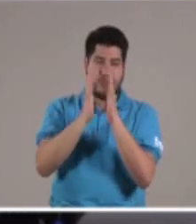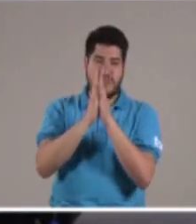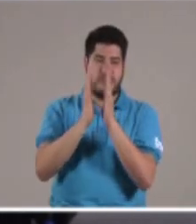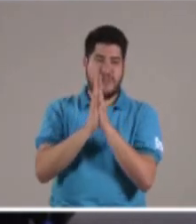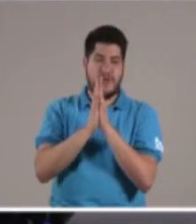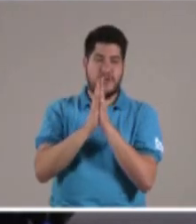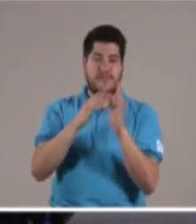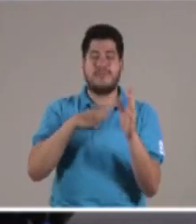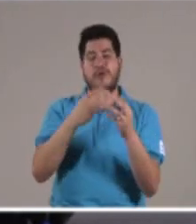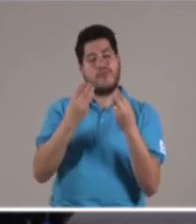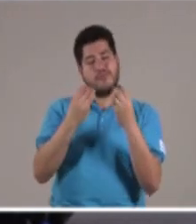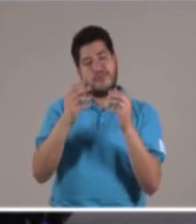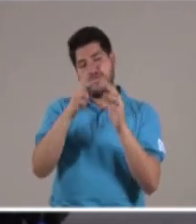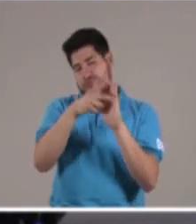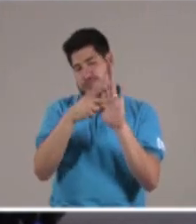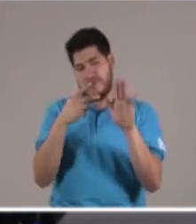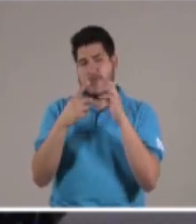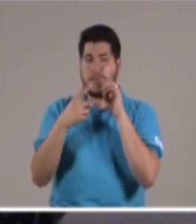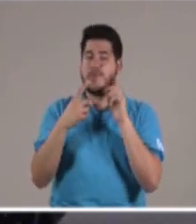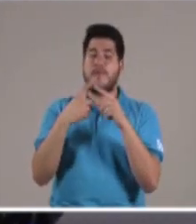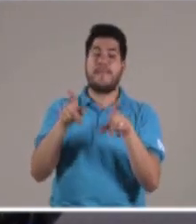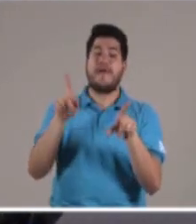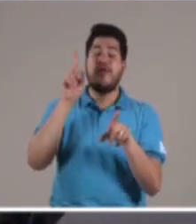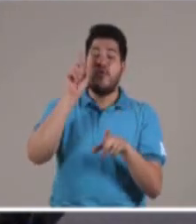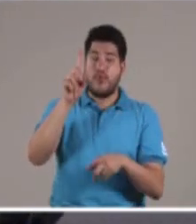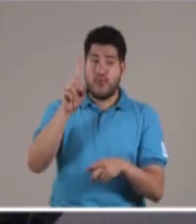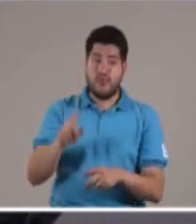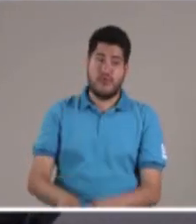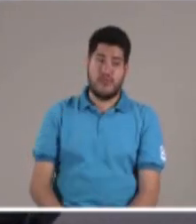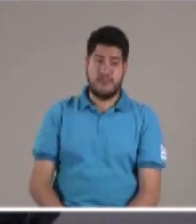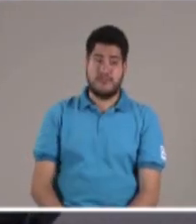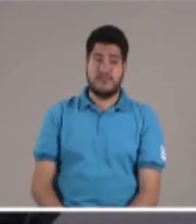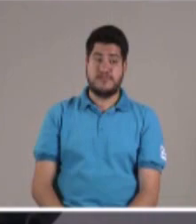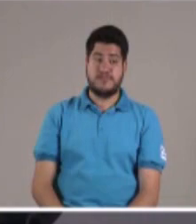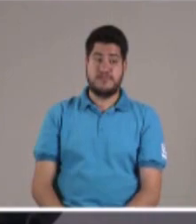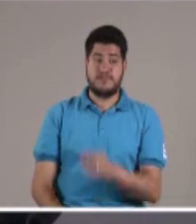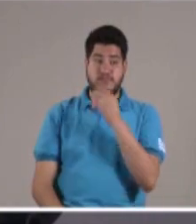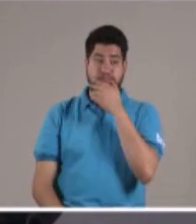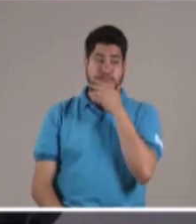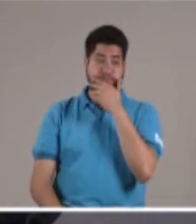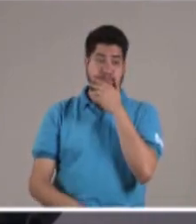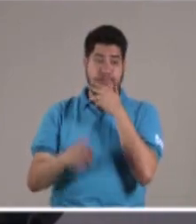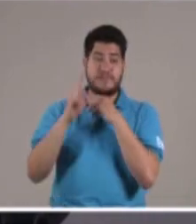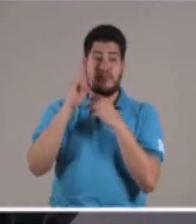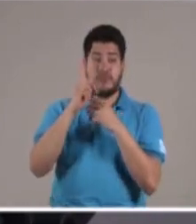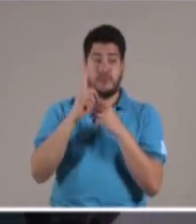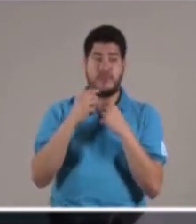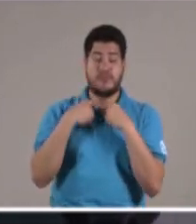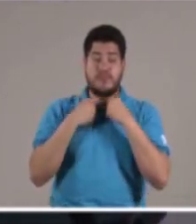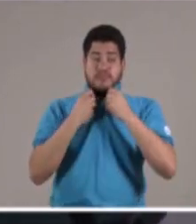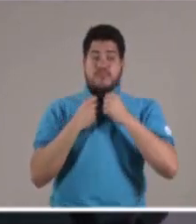pero tengo un montón de versículos Pero uno de los versículos uno